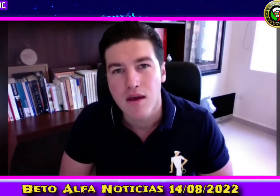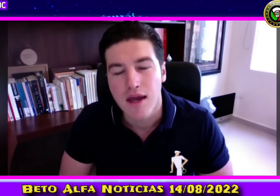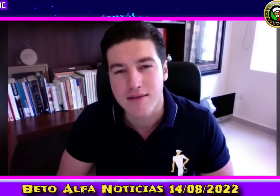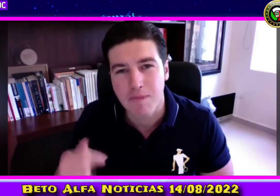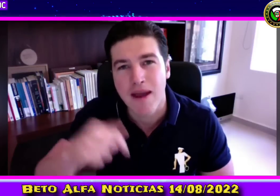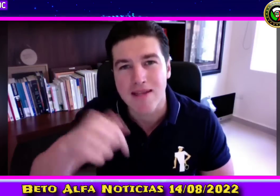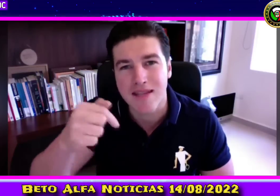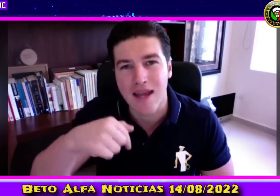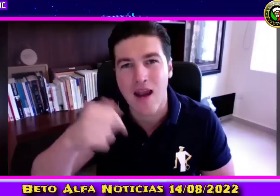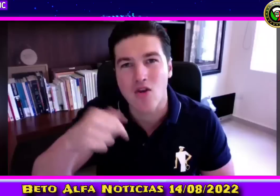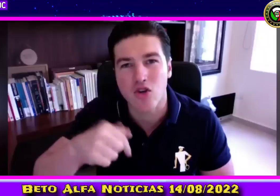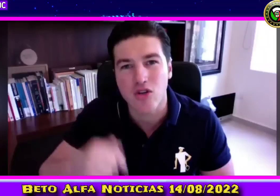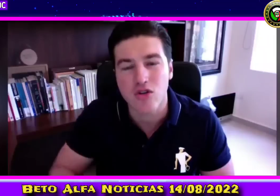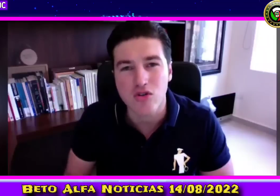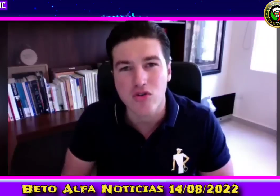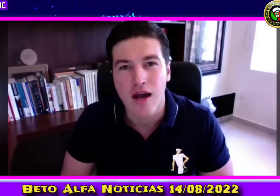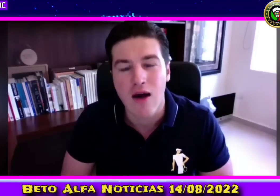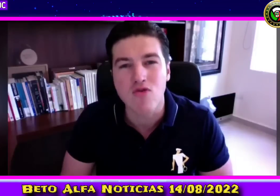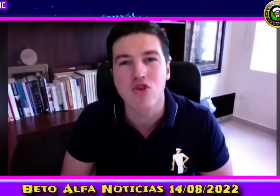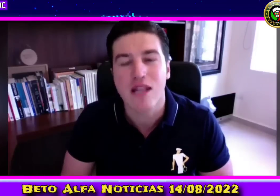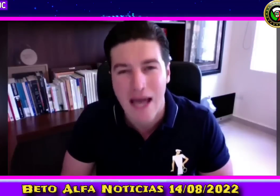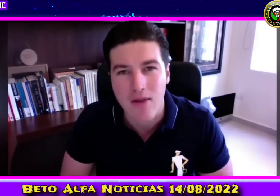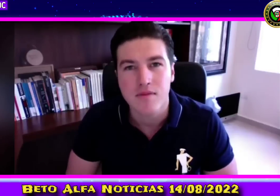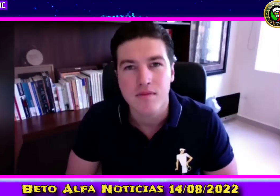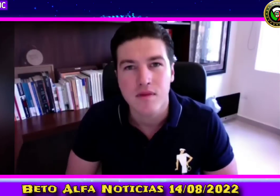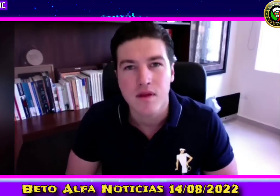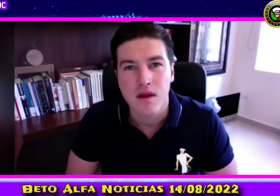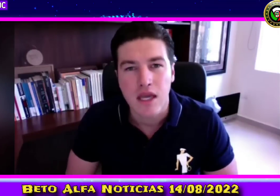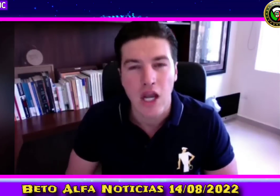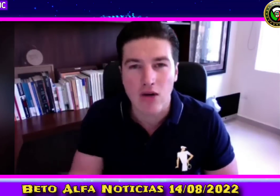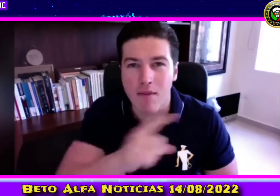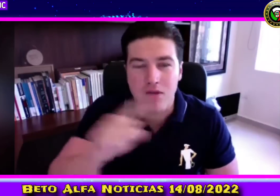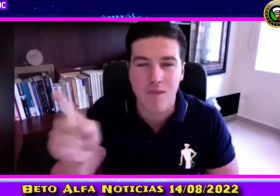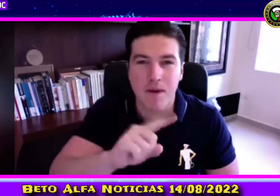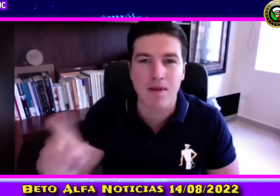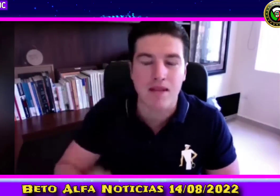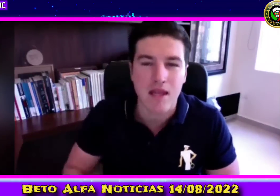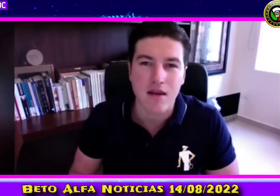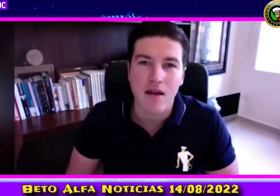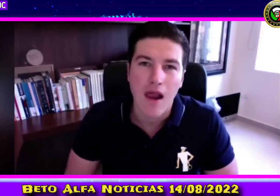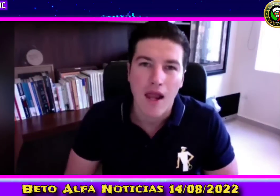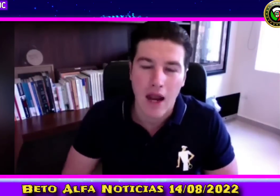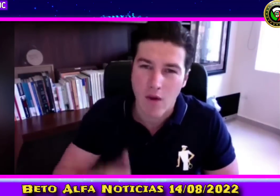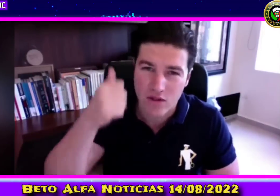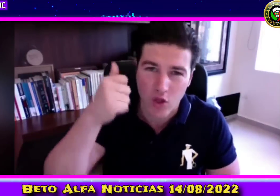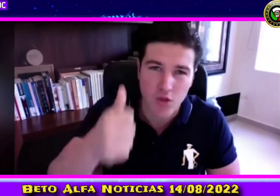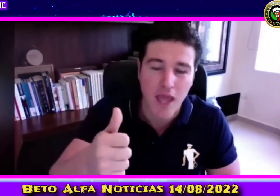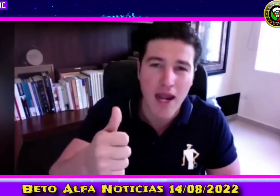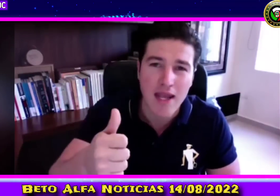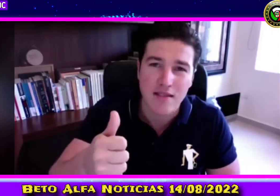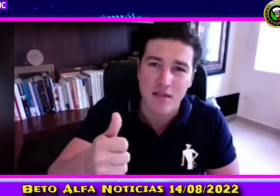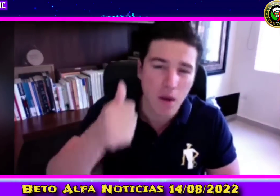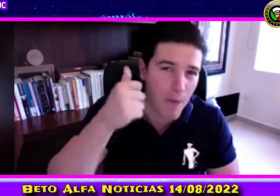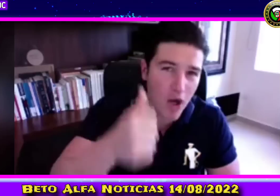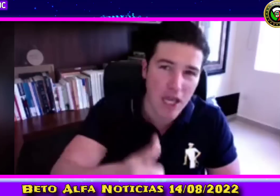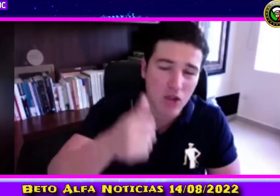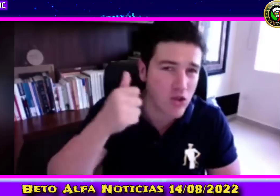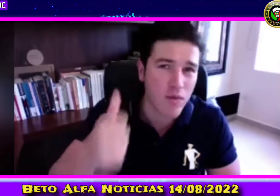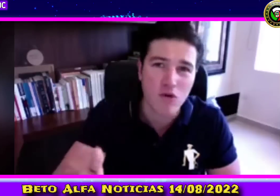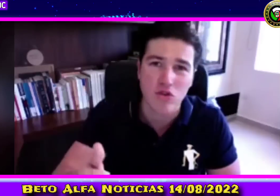este país tiene en nosotros a un soldado y no vamos a permitir que nuestros bienes